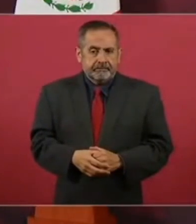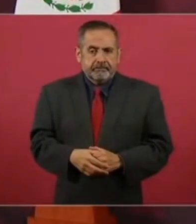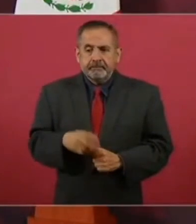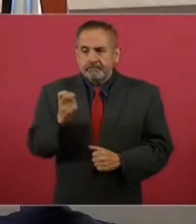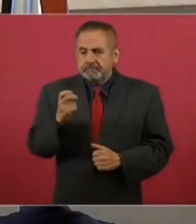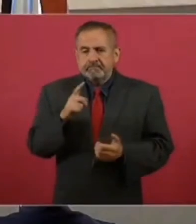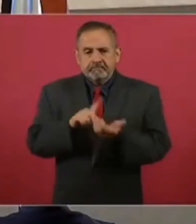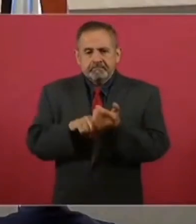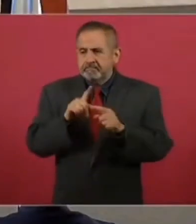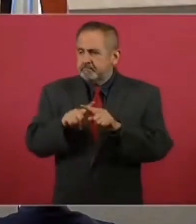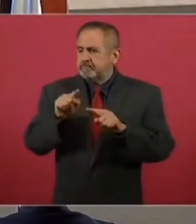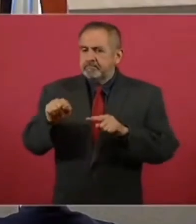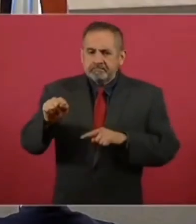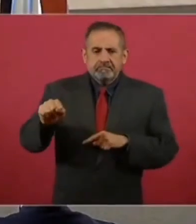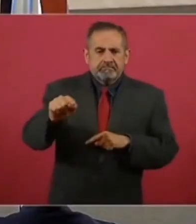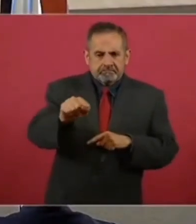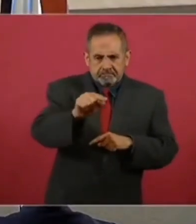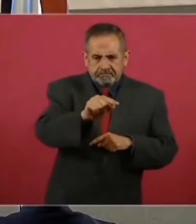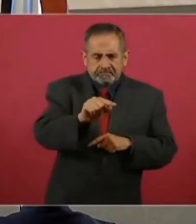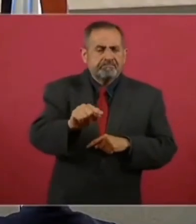en todos estos casos ya